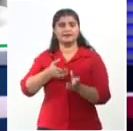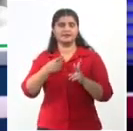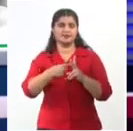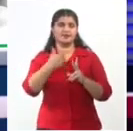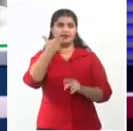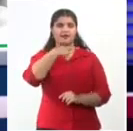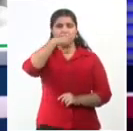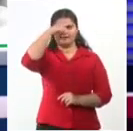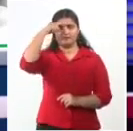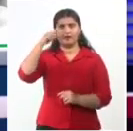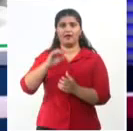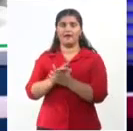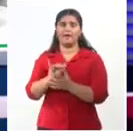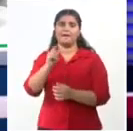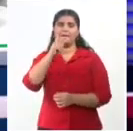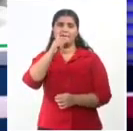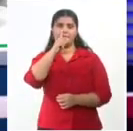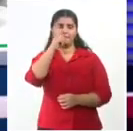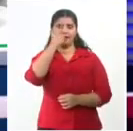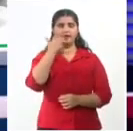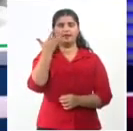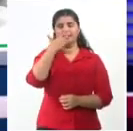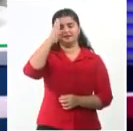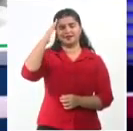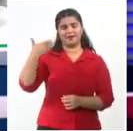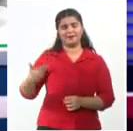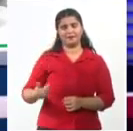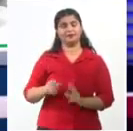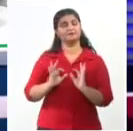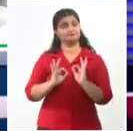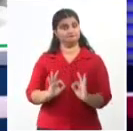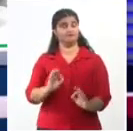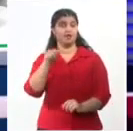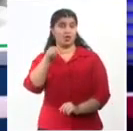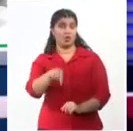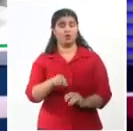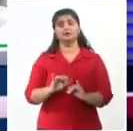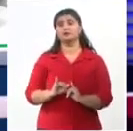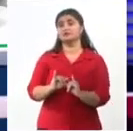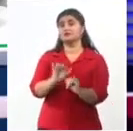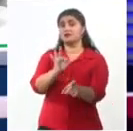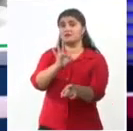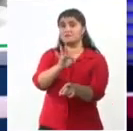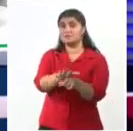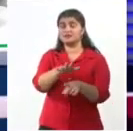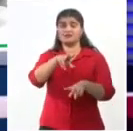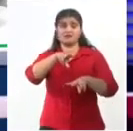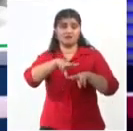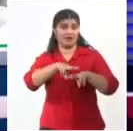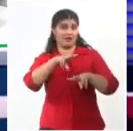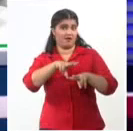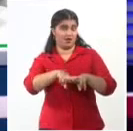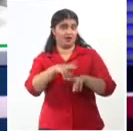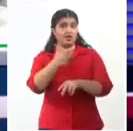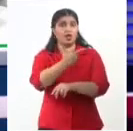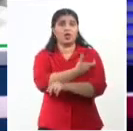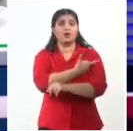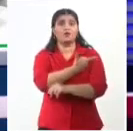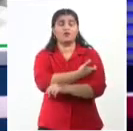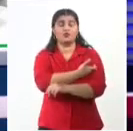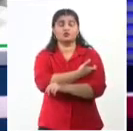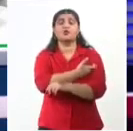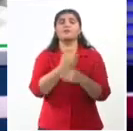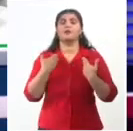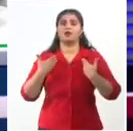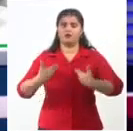Rami. Y lo decíamos durante nuestra presentación. Hoy comienza en La Habana la aplicación de la dosis de